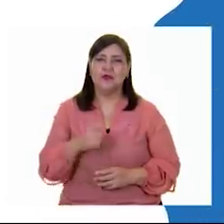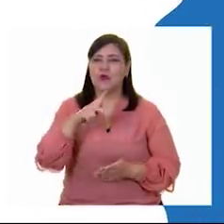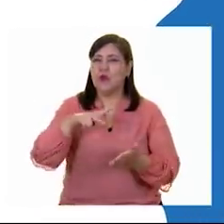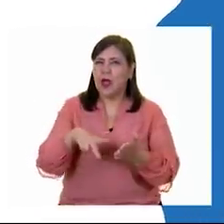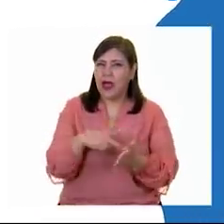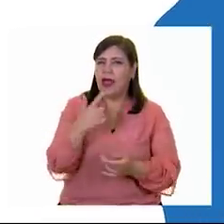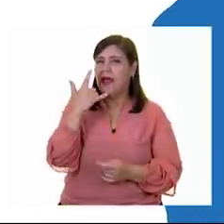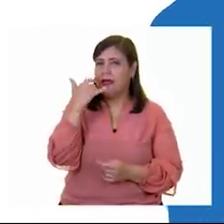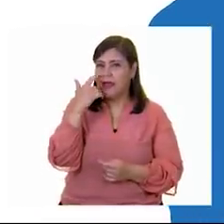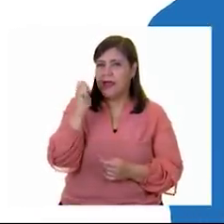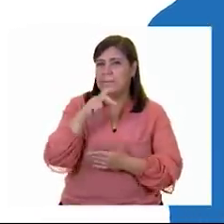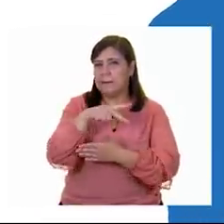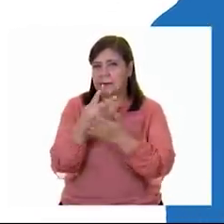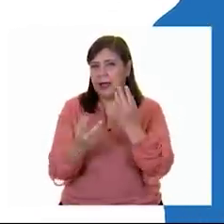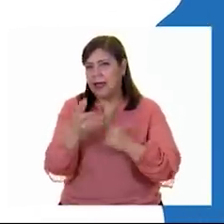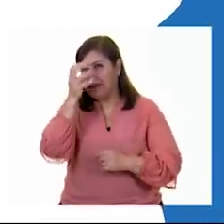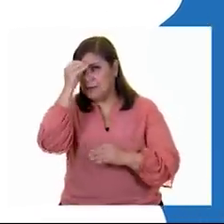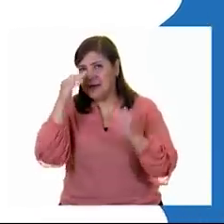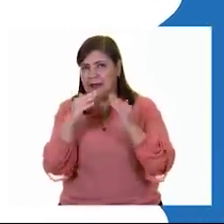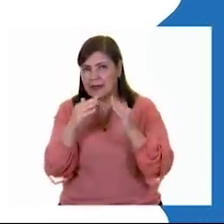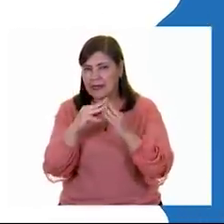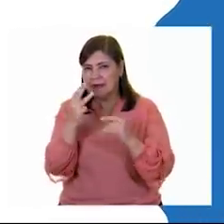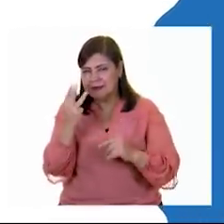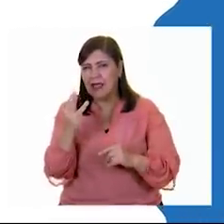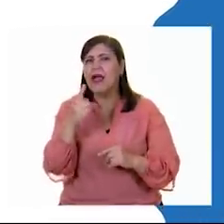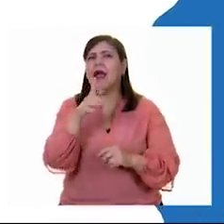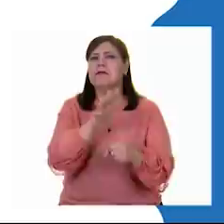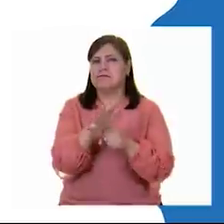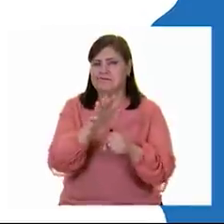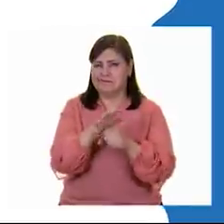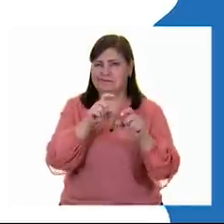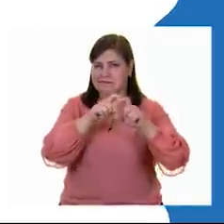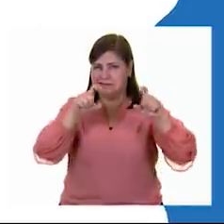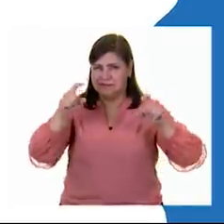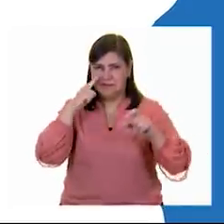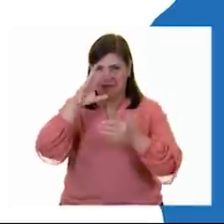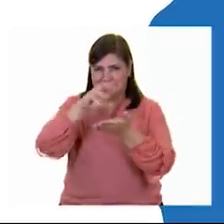Si quieres volver a ver los programas de Aprende en Casa 3, los puedes